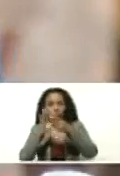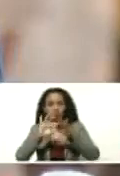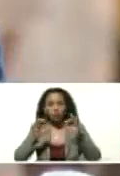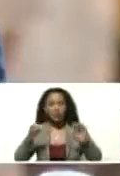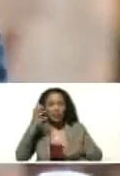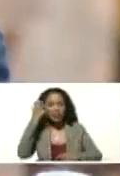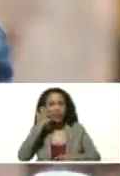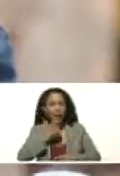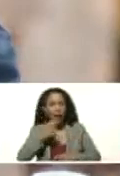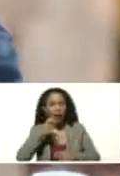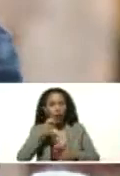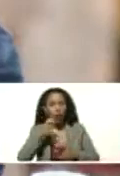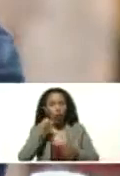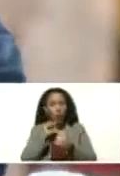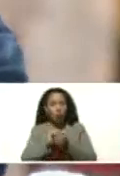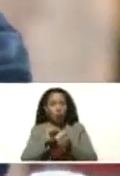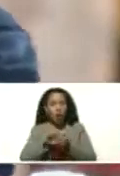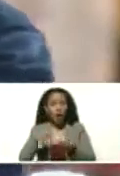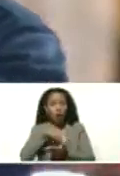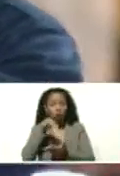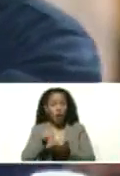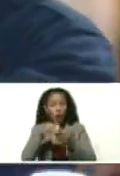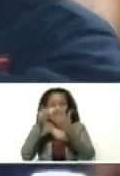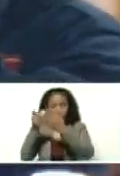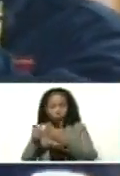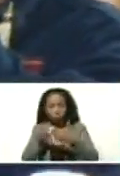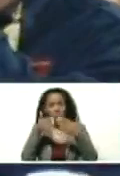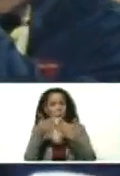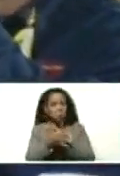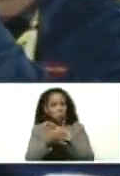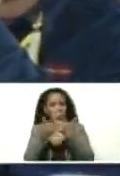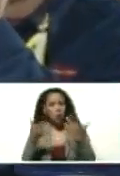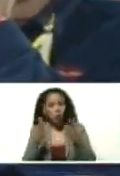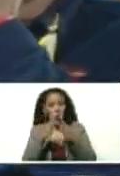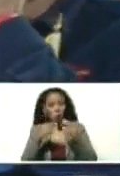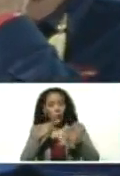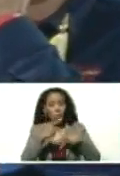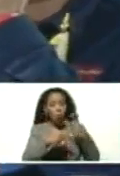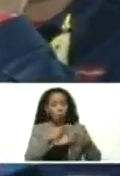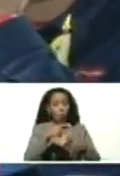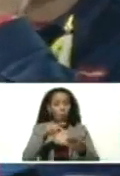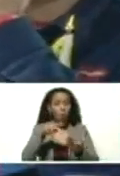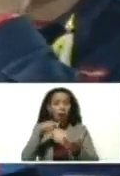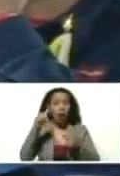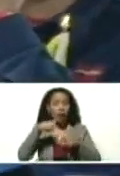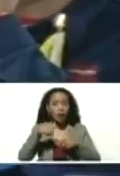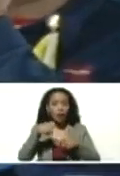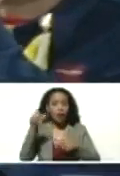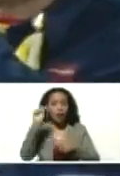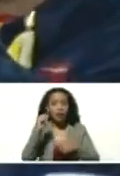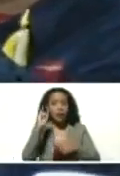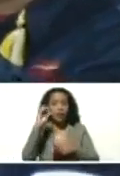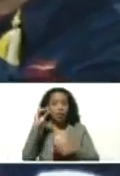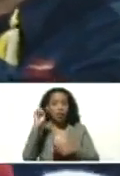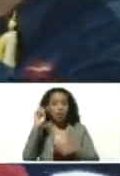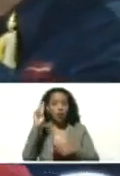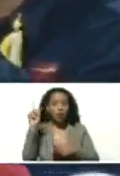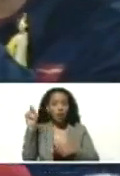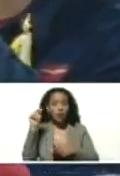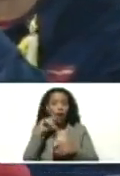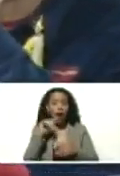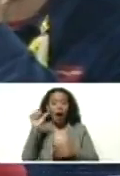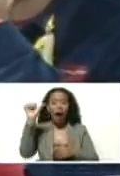hierro-acero nacional, el estudio de todo el proceso productivo de Sidor, y así agua abajo